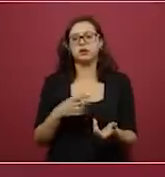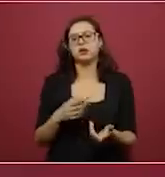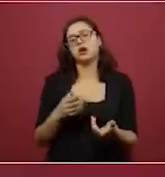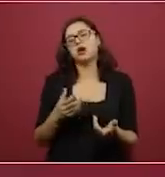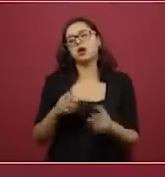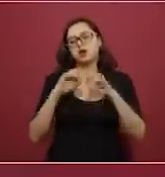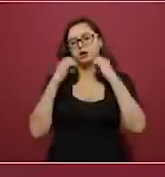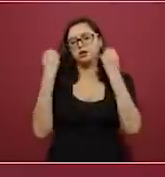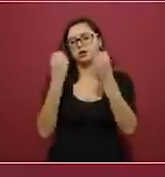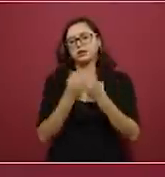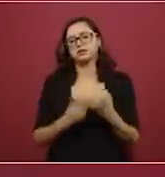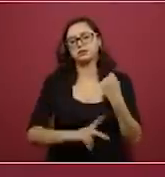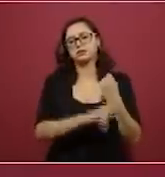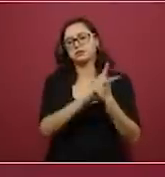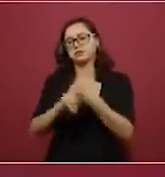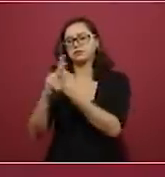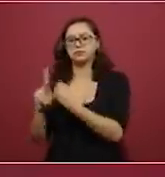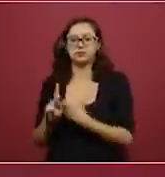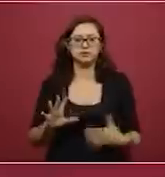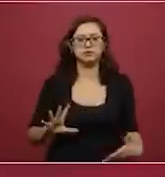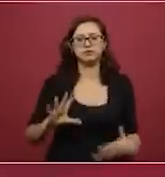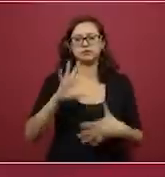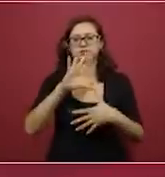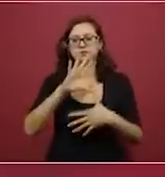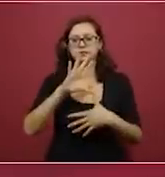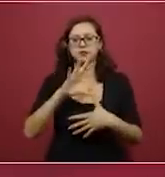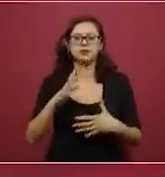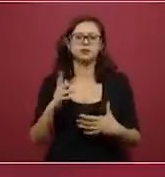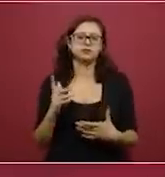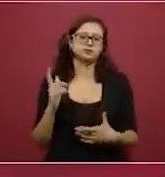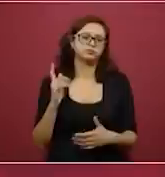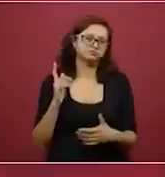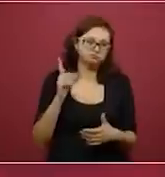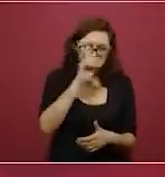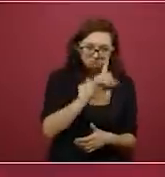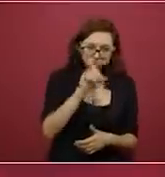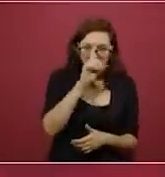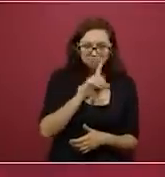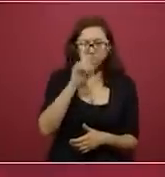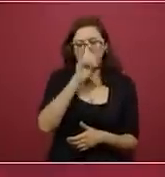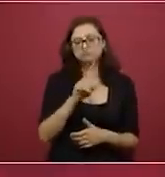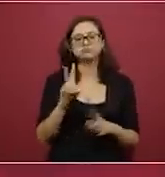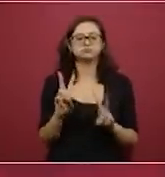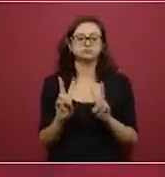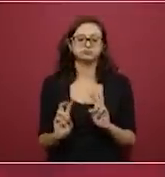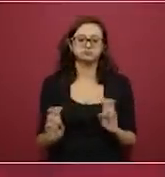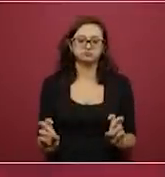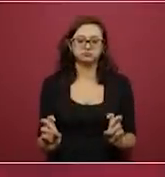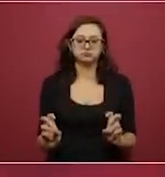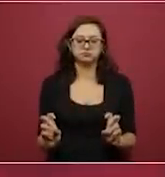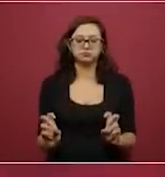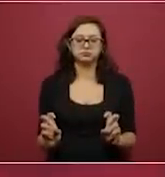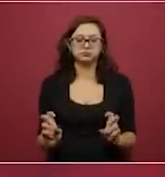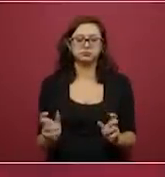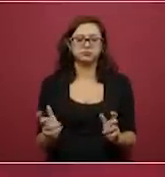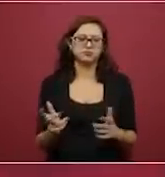américanos con funciones de asesoría en los ámbitos de